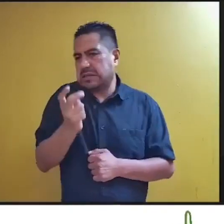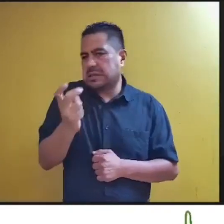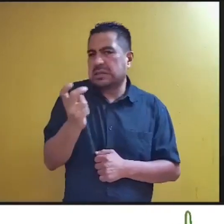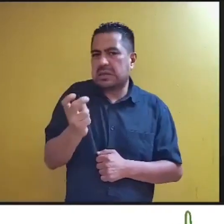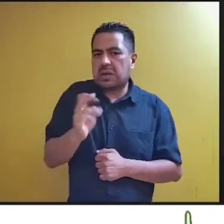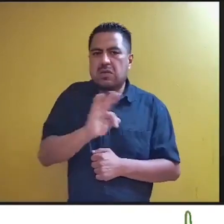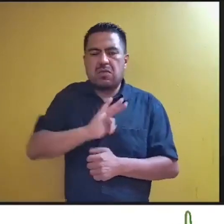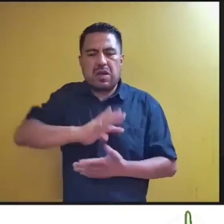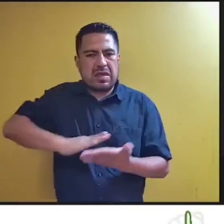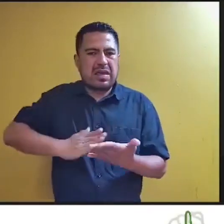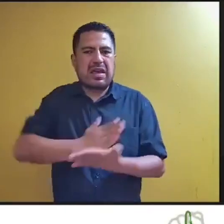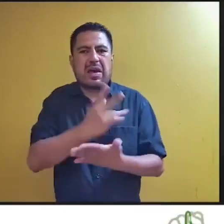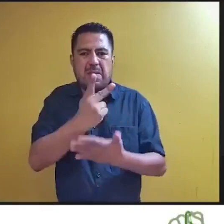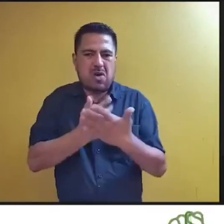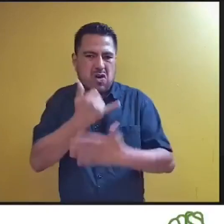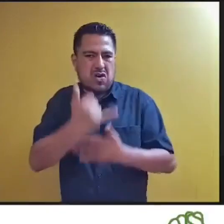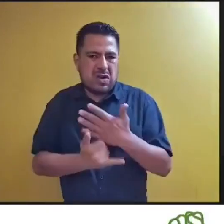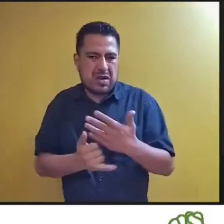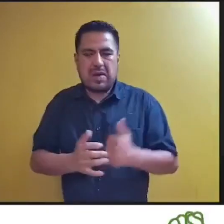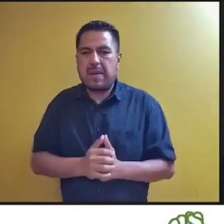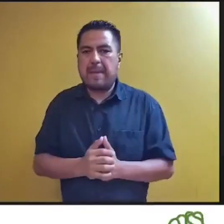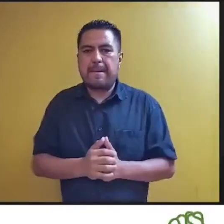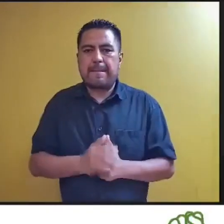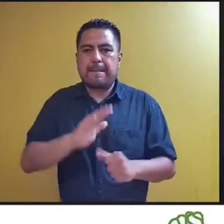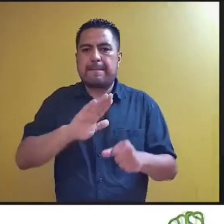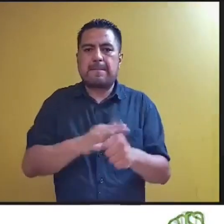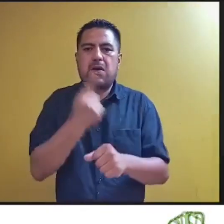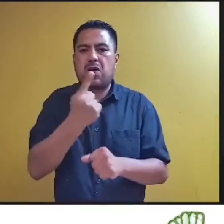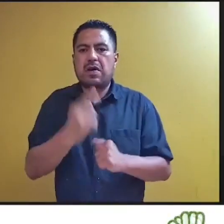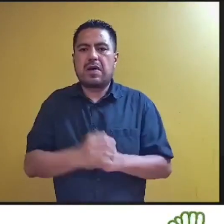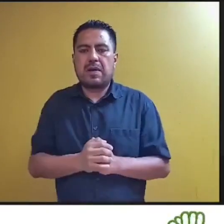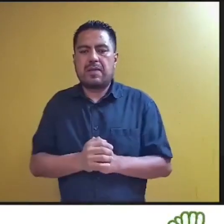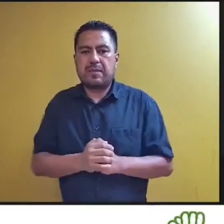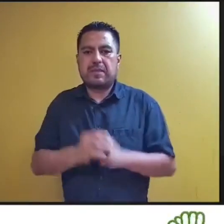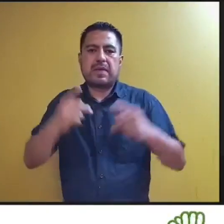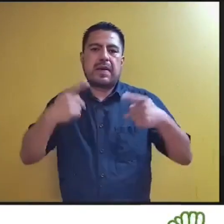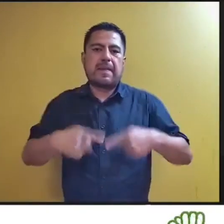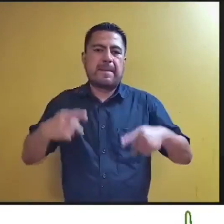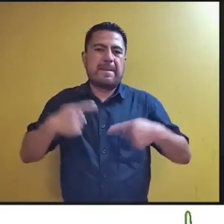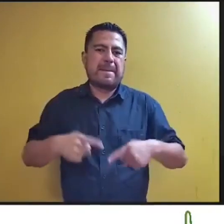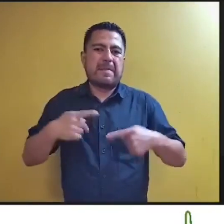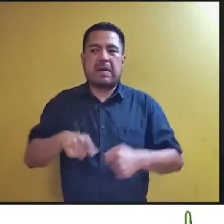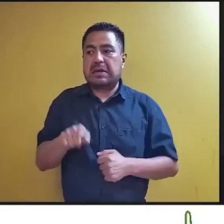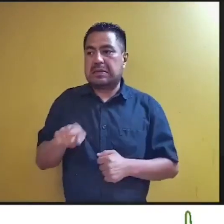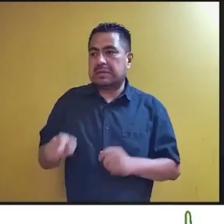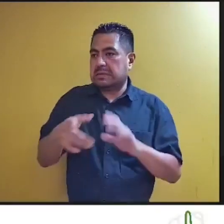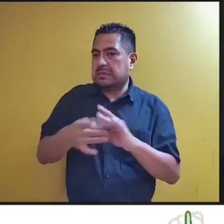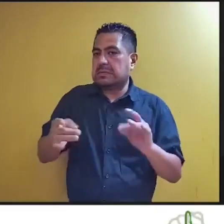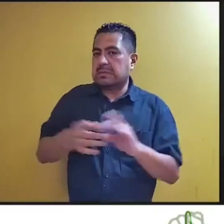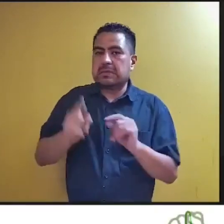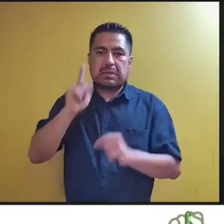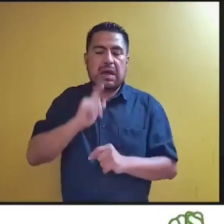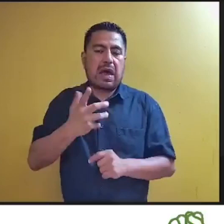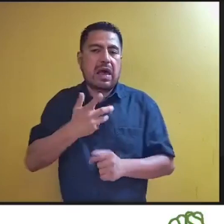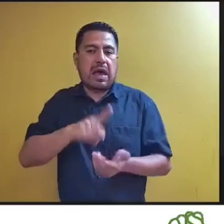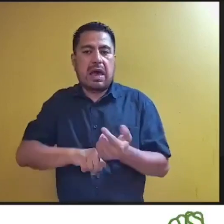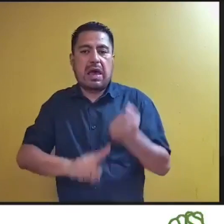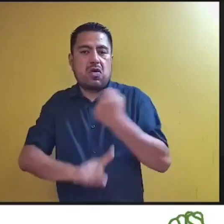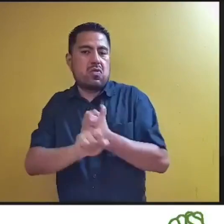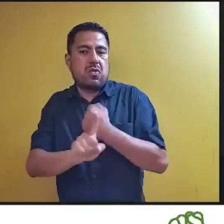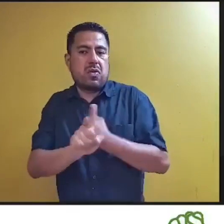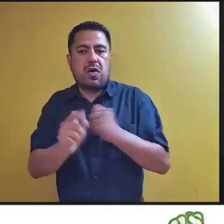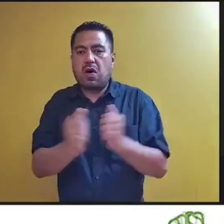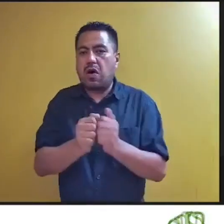versa el proyecto, porque la ciudadana refiere una afectación a